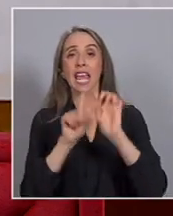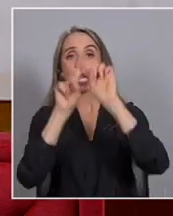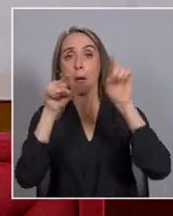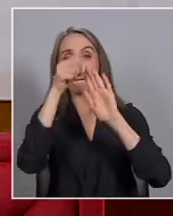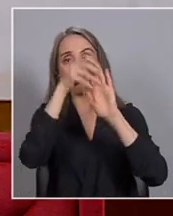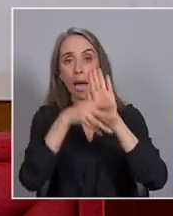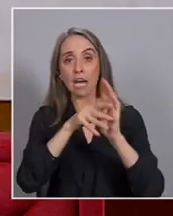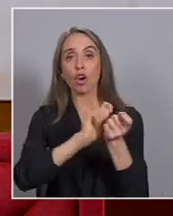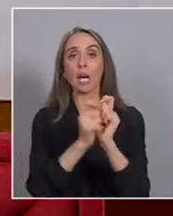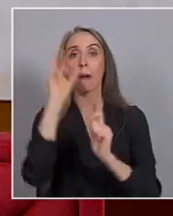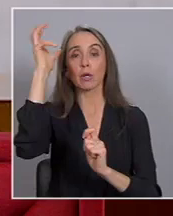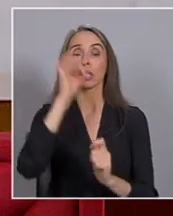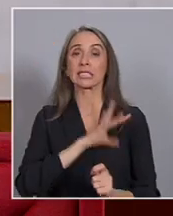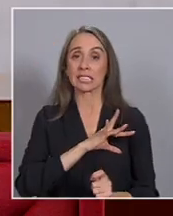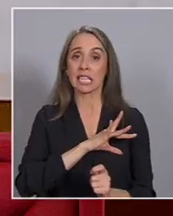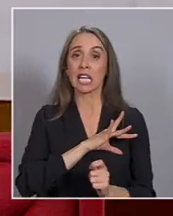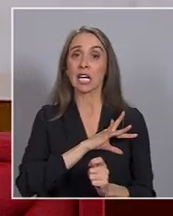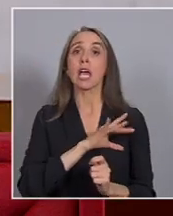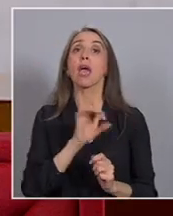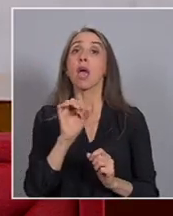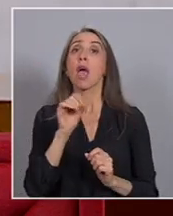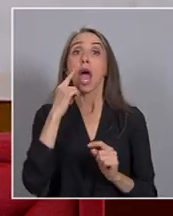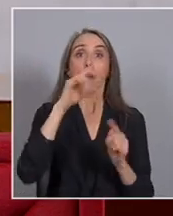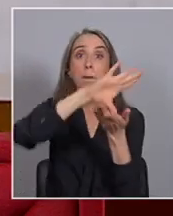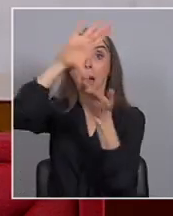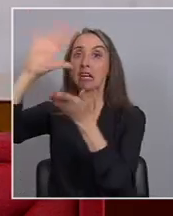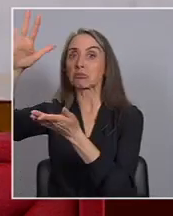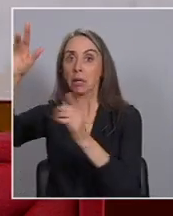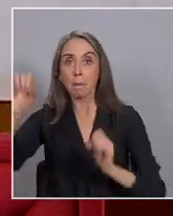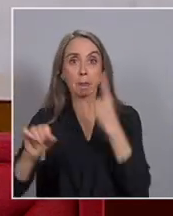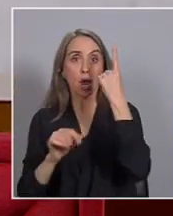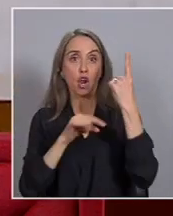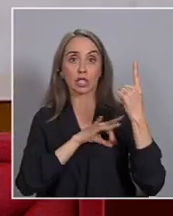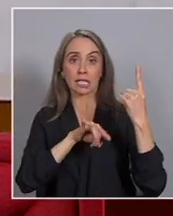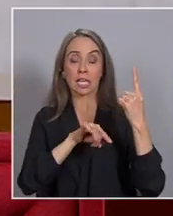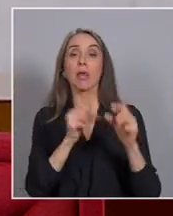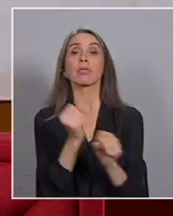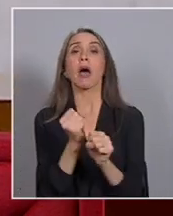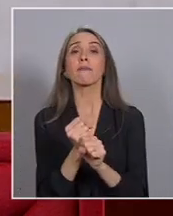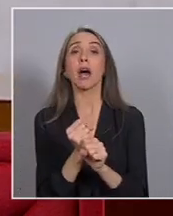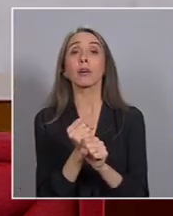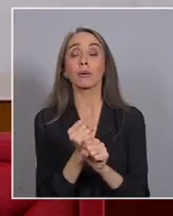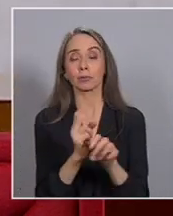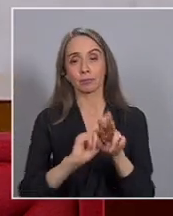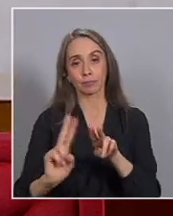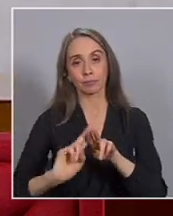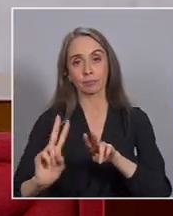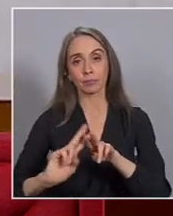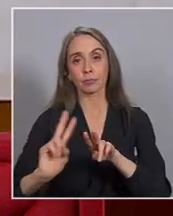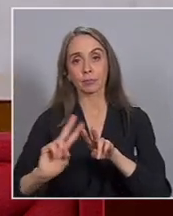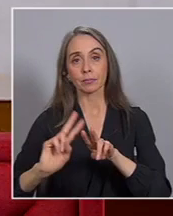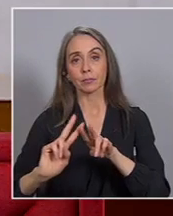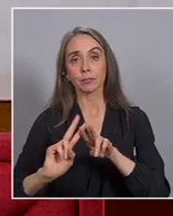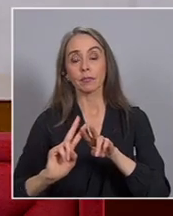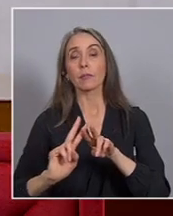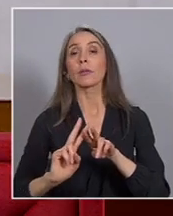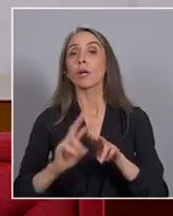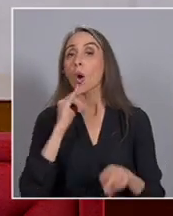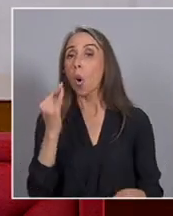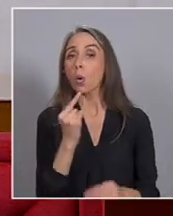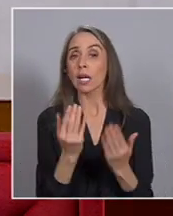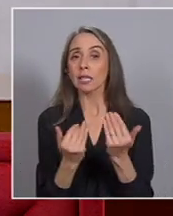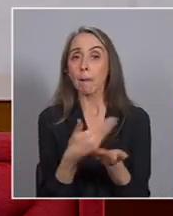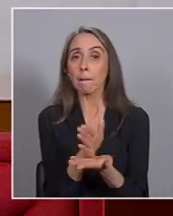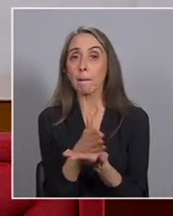cambio climático, en la cual Chile es uno de los pioneros, estamos trabajando en primer lugar implementando las urgentes y